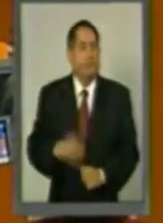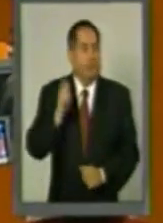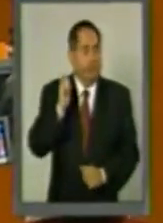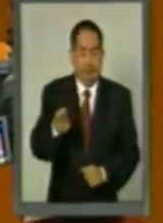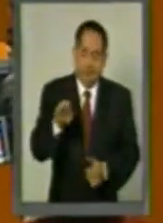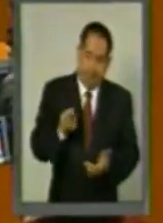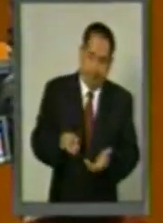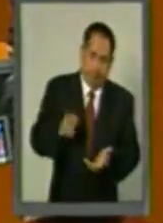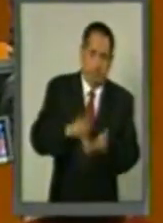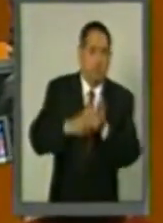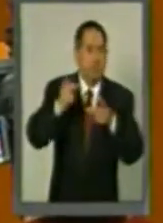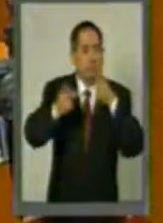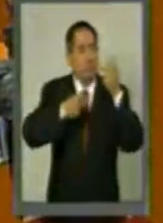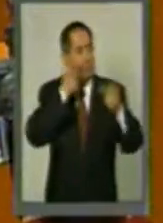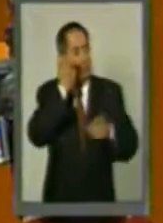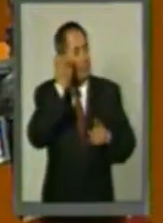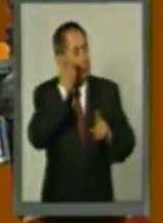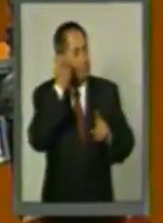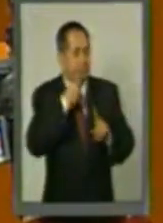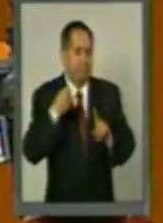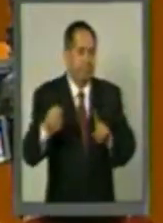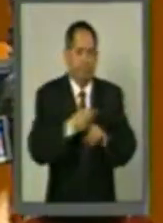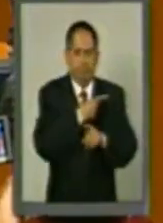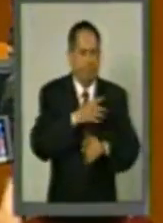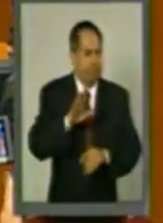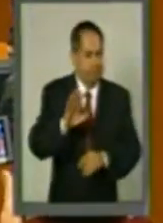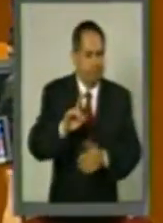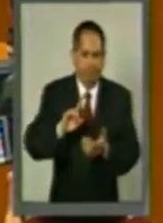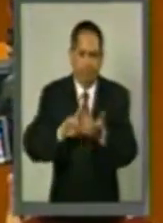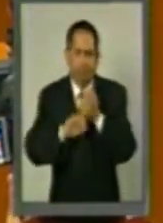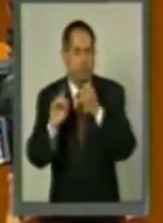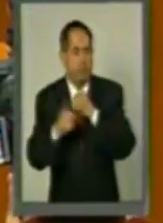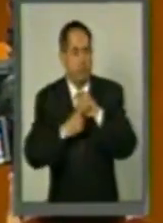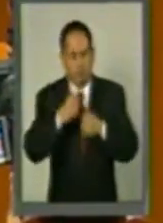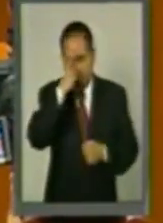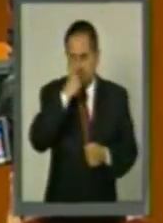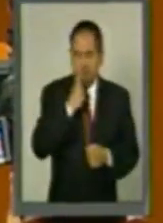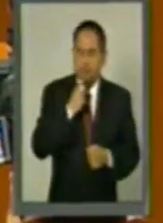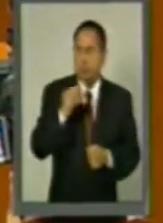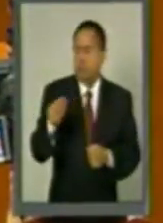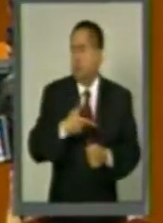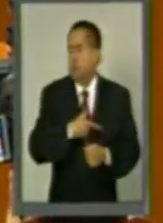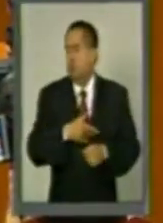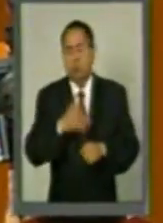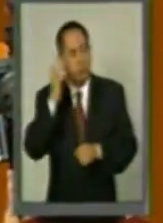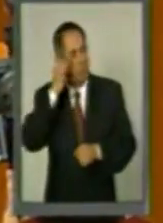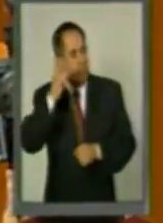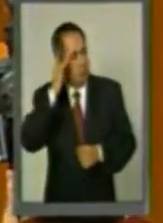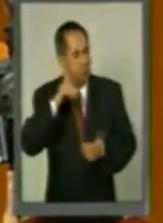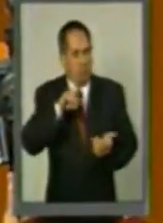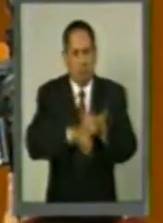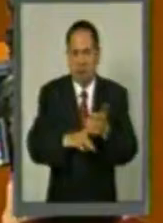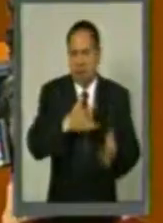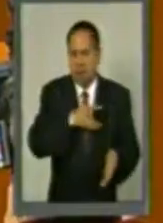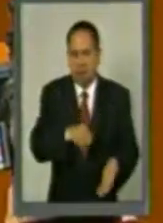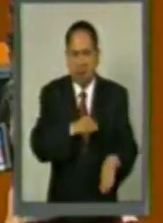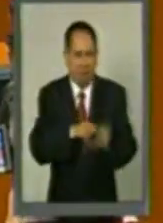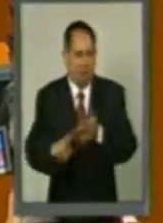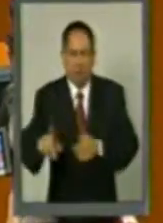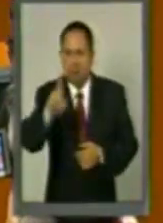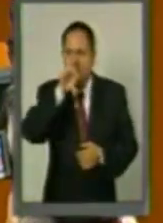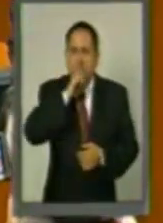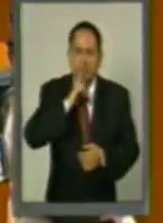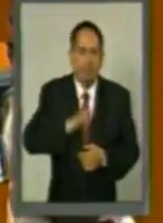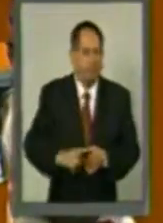de su retórica se esconde la simulación, la perversidad, la mentira,